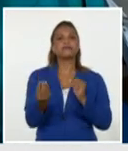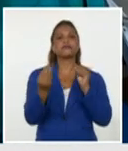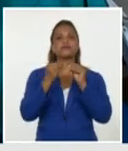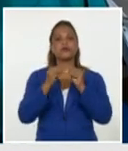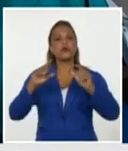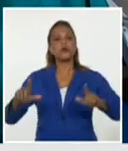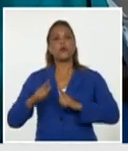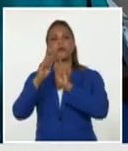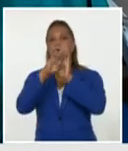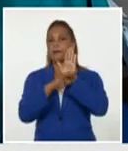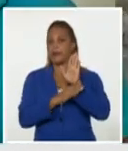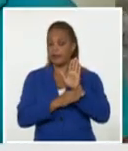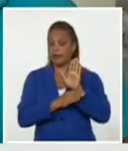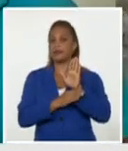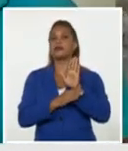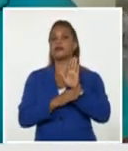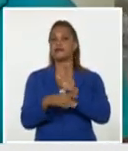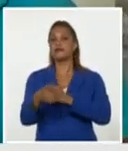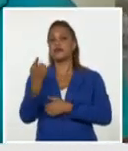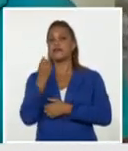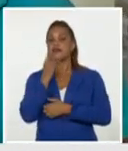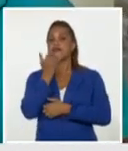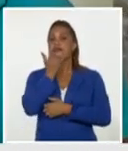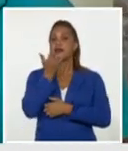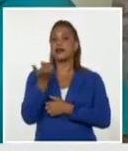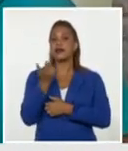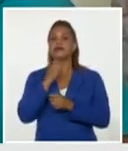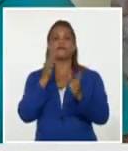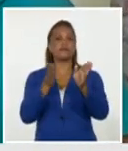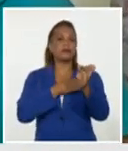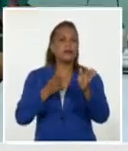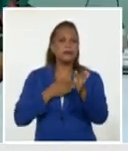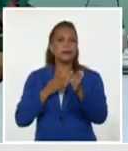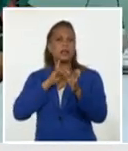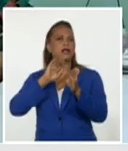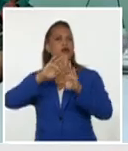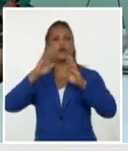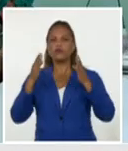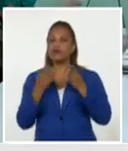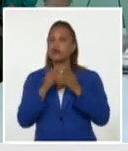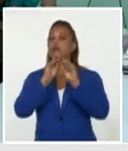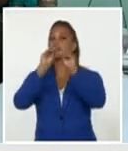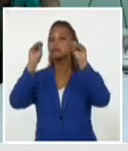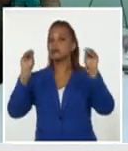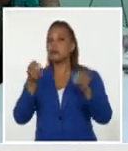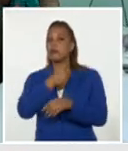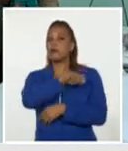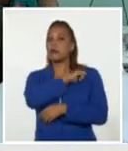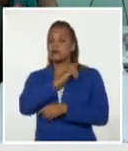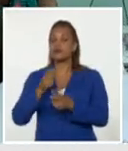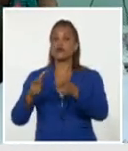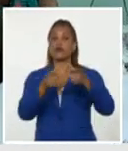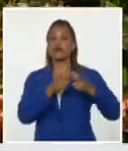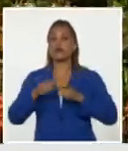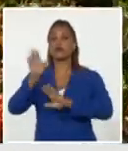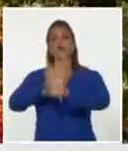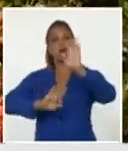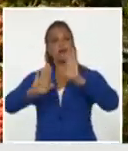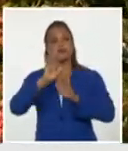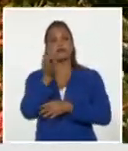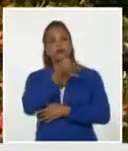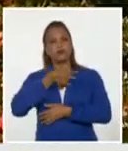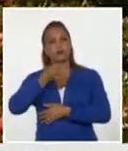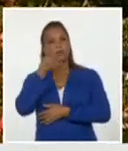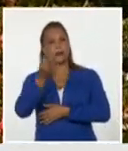medidas higiénico-sanitarias y evitar mayor violaciones en los protocolos es el llamamiento del Consejo de Defensa Municipal. Cuando se prevé